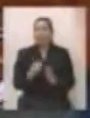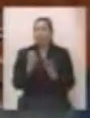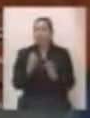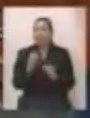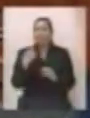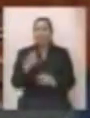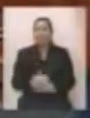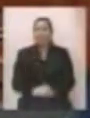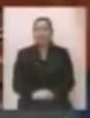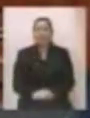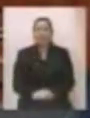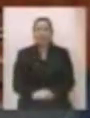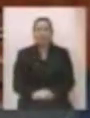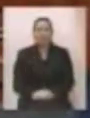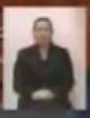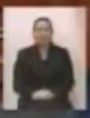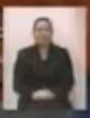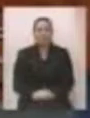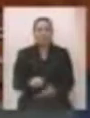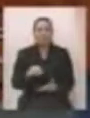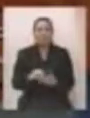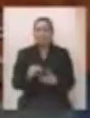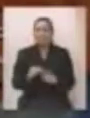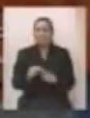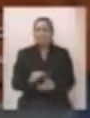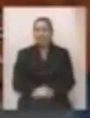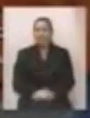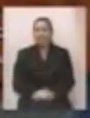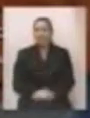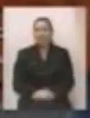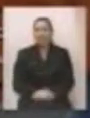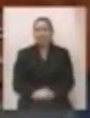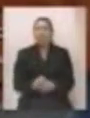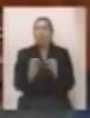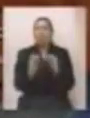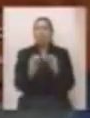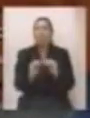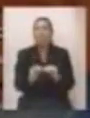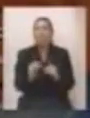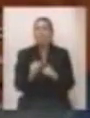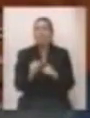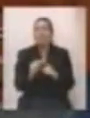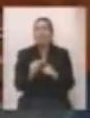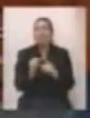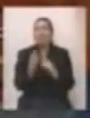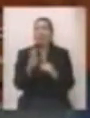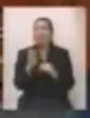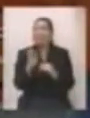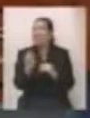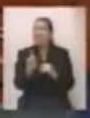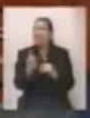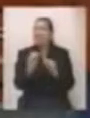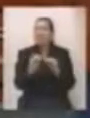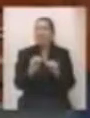fija políticas. En todo caso, ahí habría que reemplazar la palabra tal vez por propone, más que define.